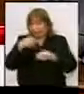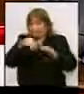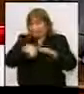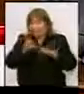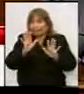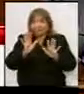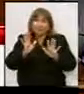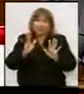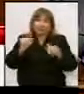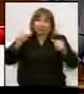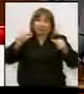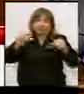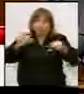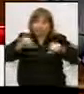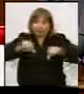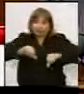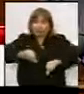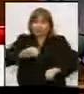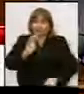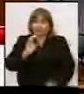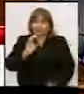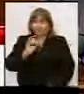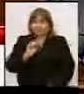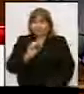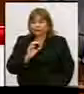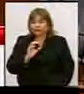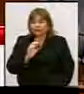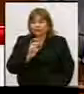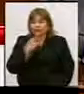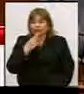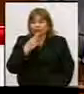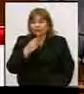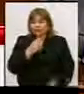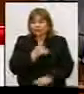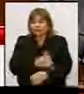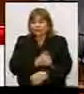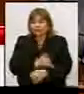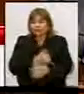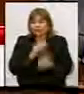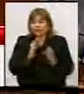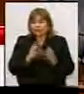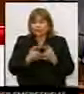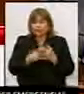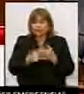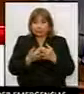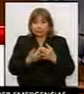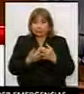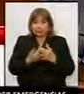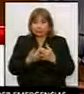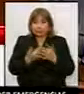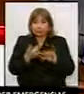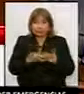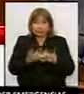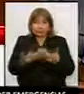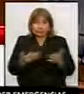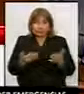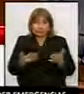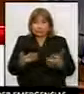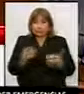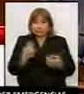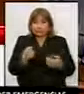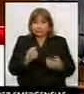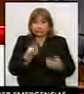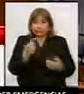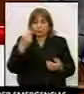precisamente quebrar el Banco Agrario, no se consolide, no se institucionalice y empecemos a instaurar no solamente